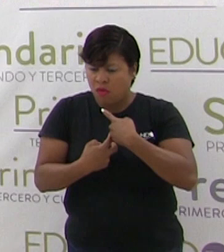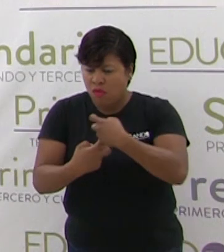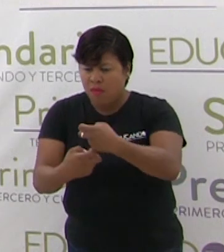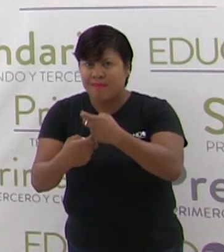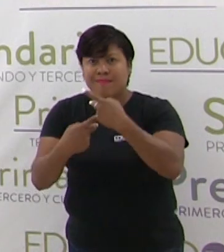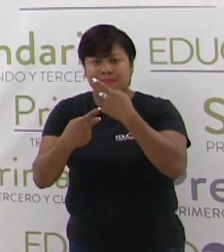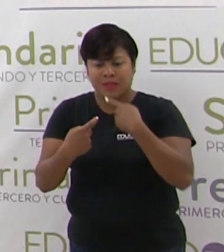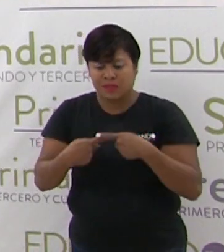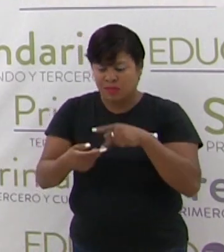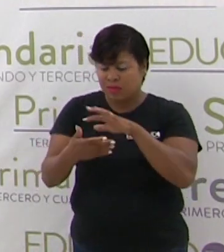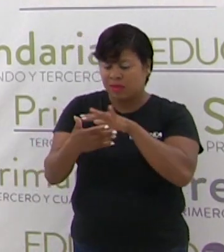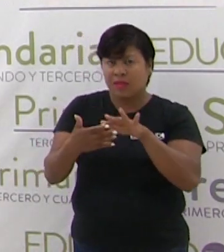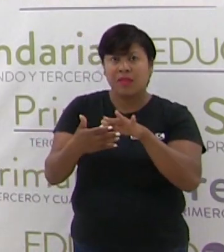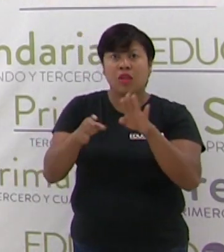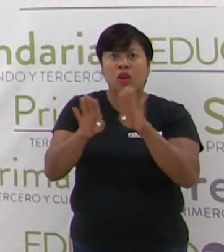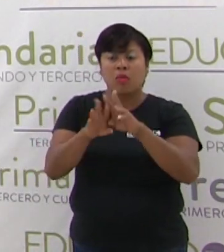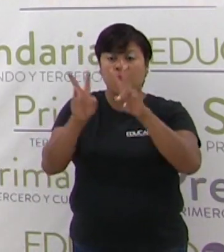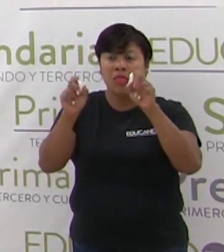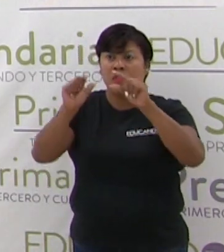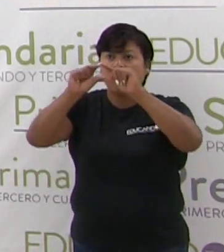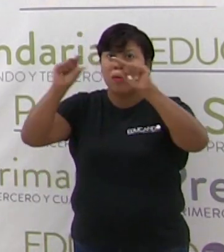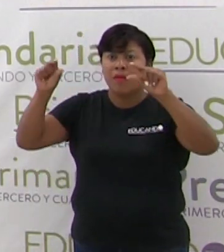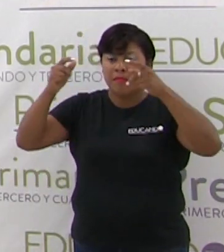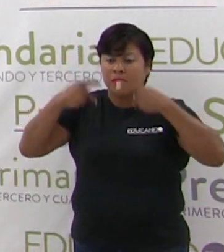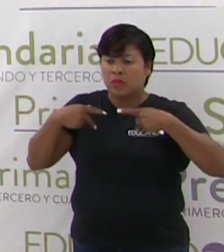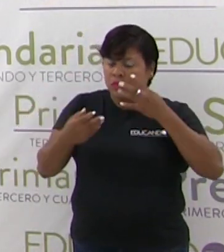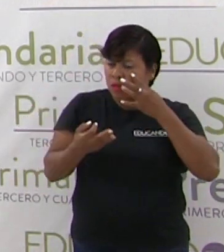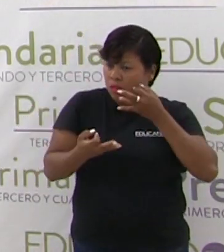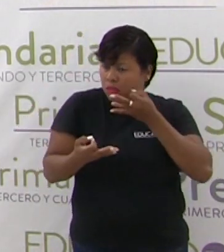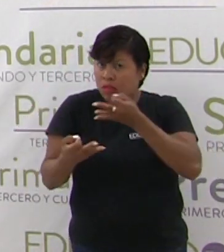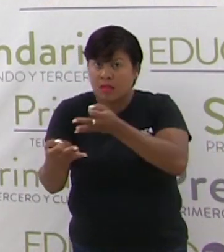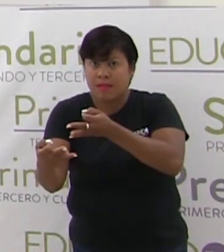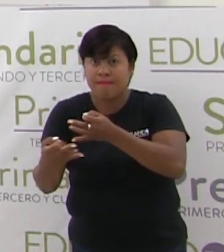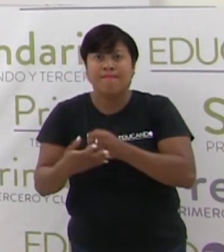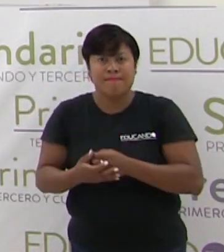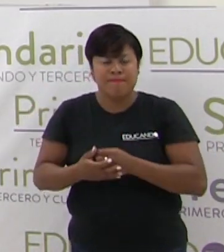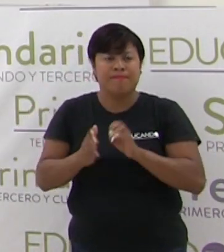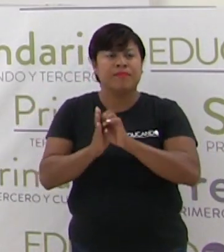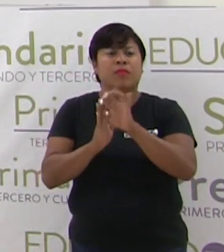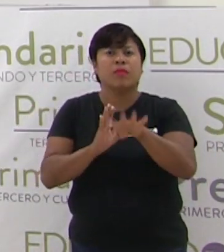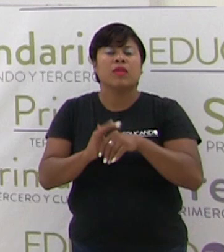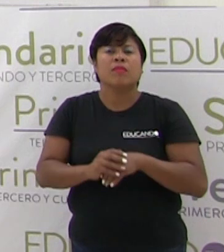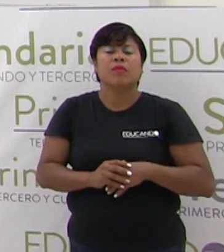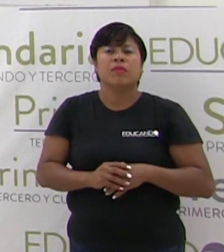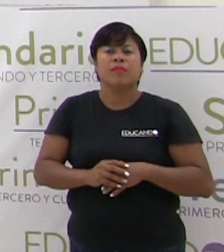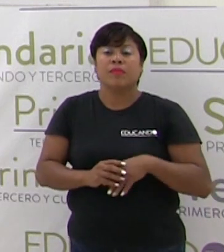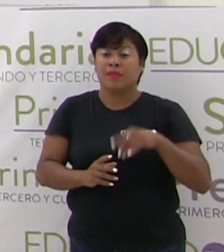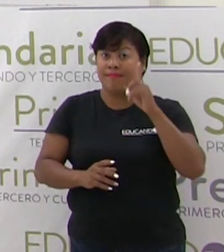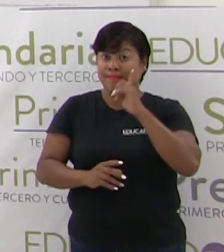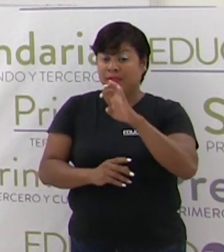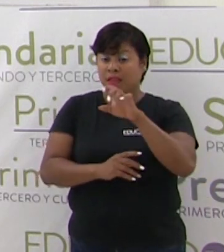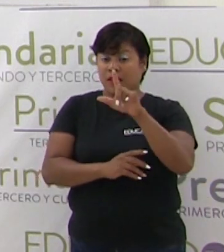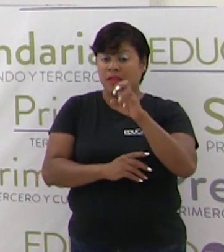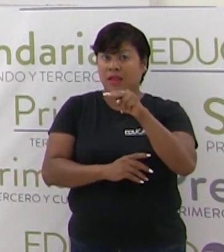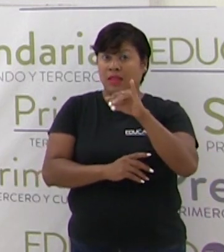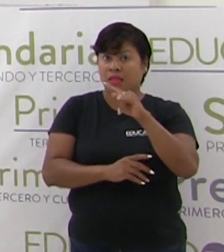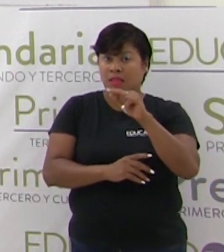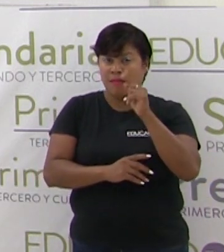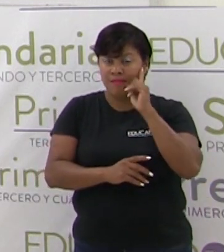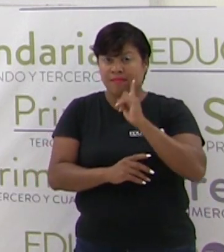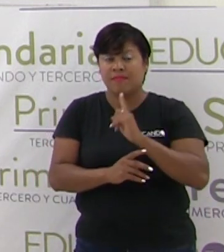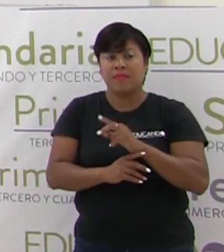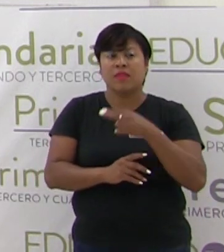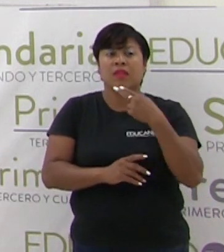un título, una frase que enseguida atrape al lector. Por ejemplo, en el texto de Elenita se